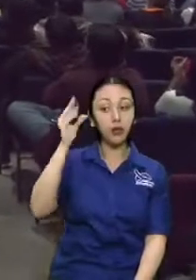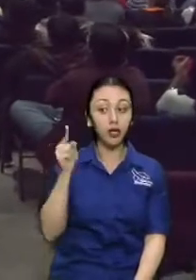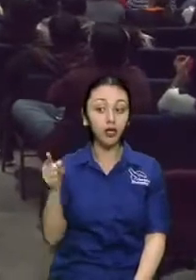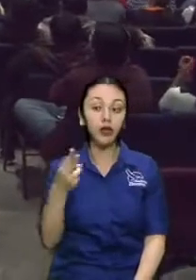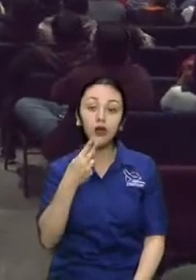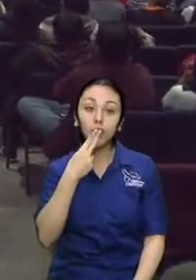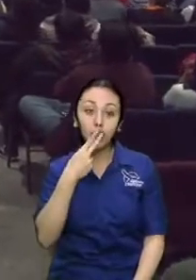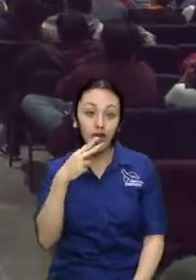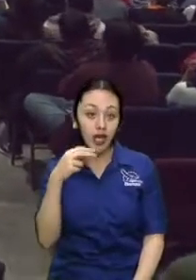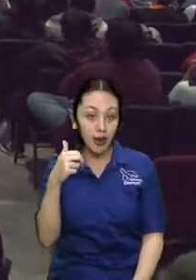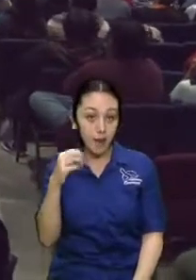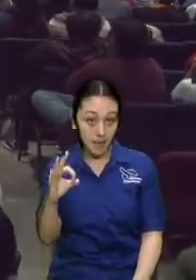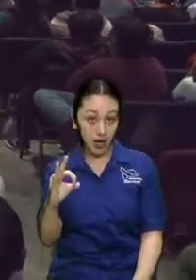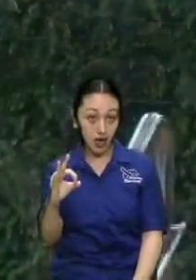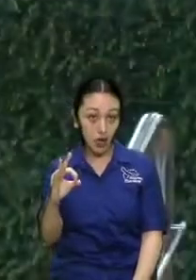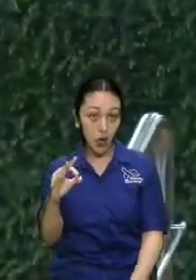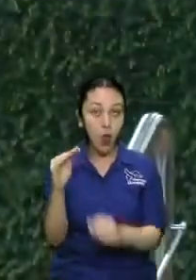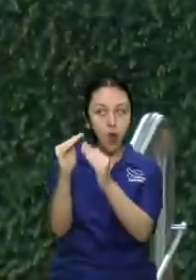colegio, ¿ah?